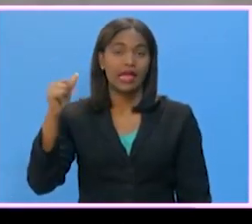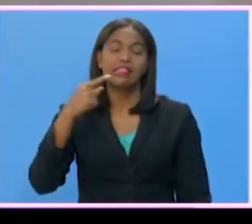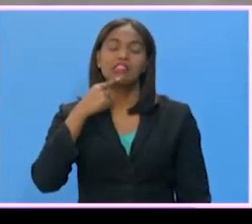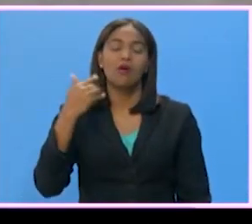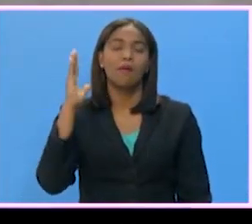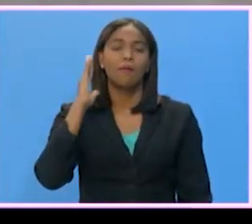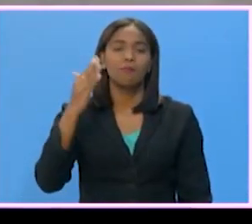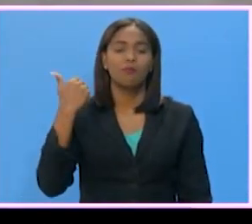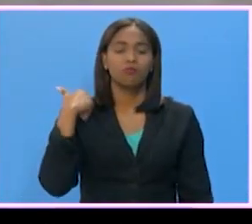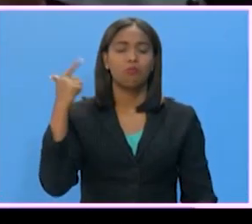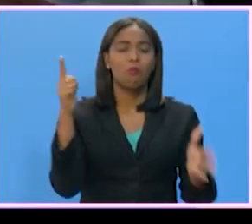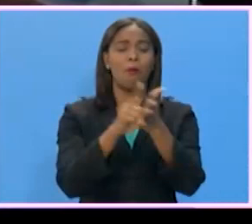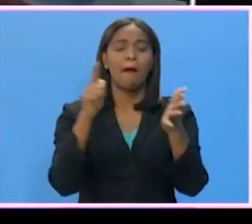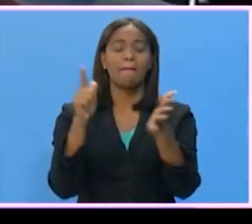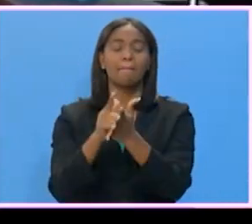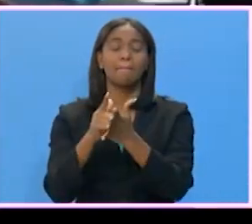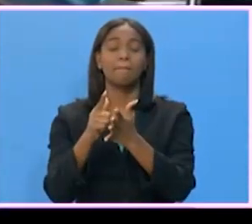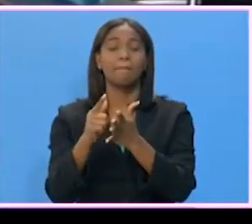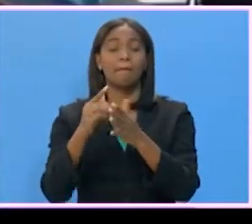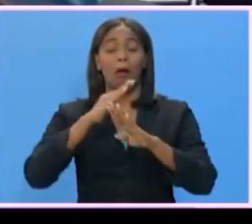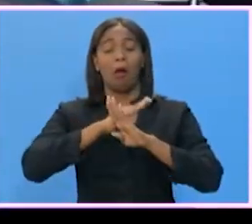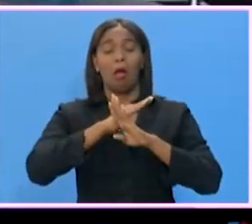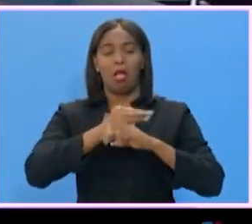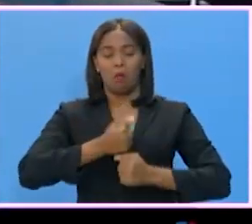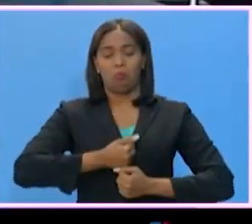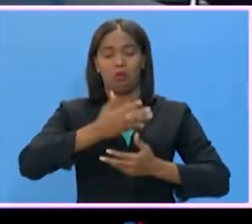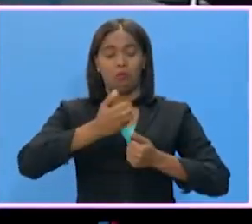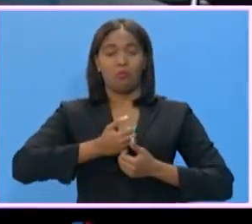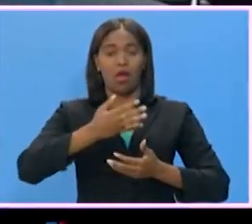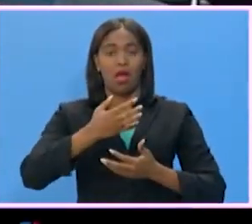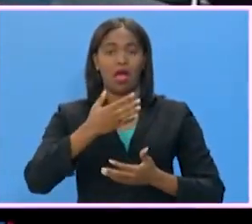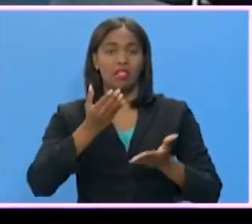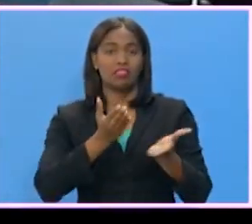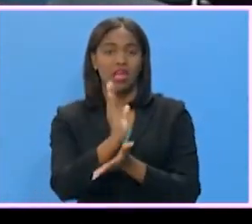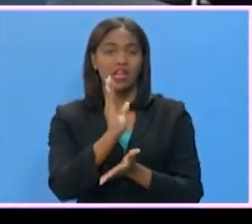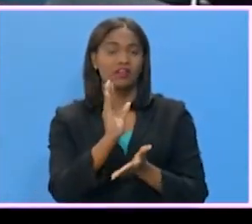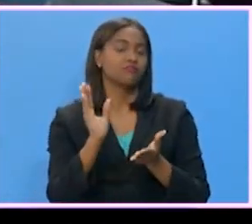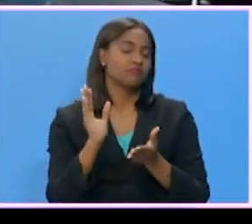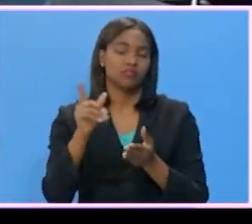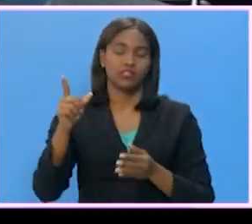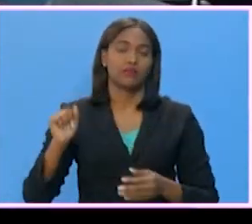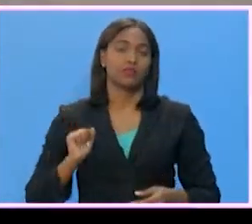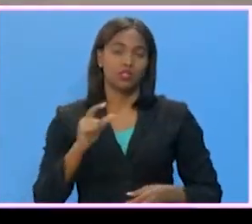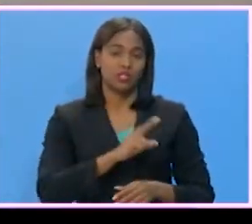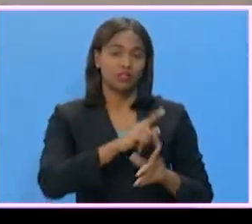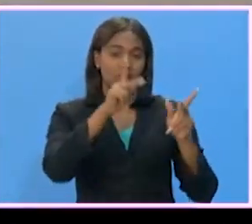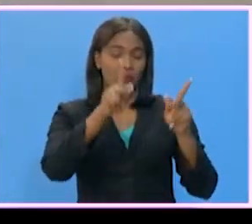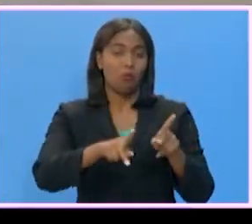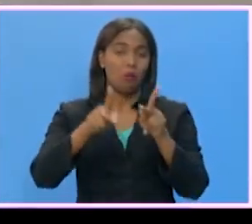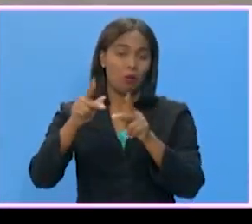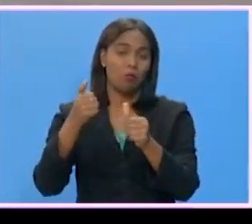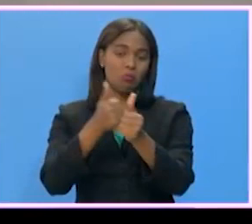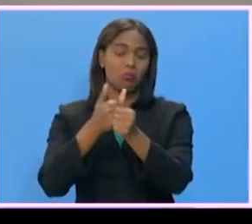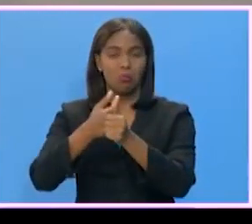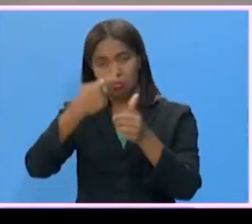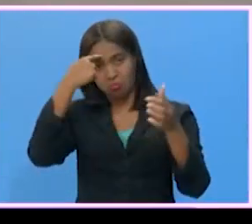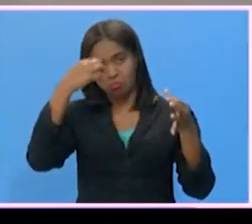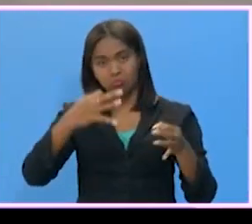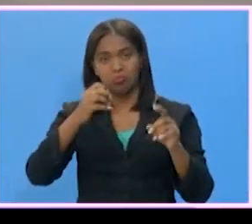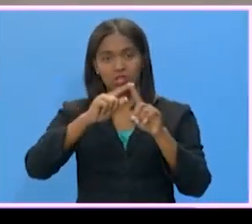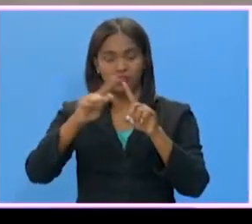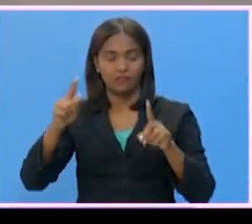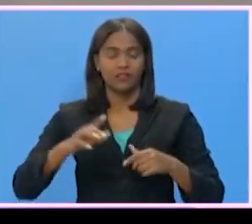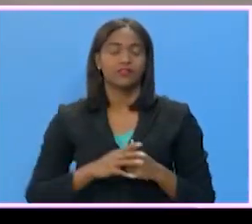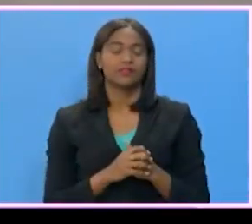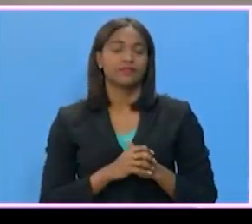mordaza ni prohibición o restricción al derecho de denunciar, los congresistas tienen sus reservas. Ese es un proyecto que va consono con la